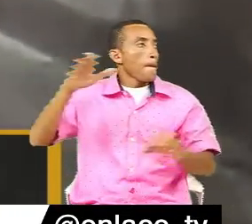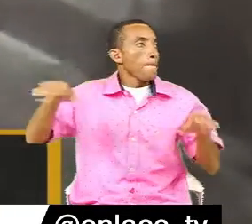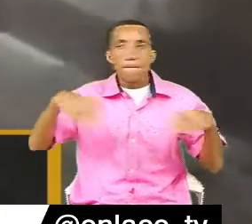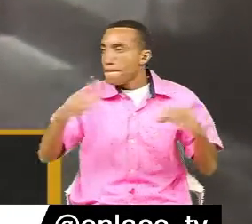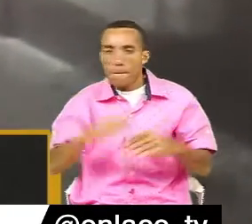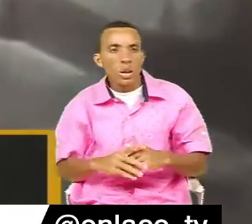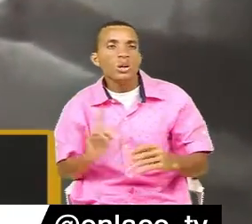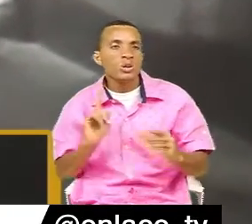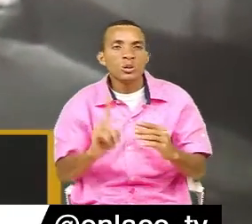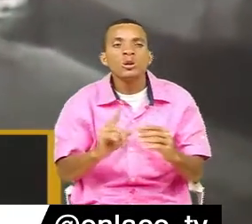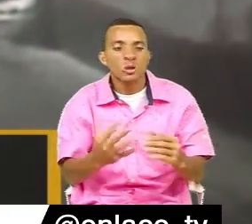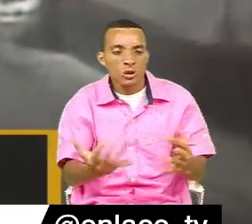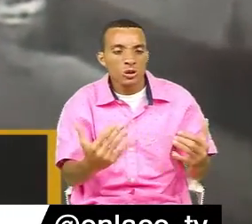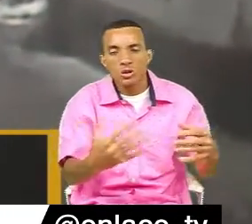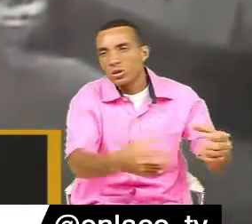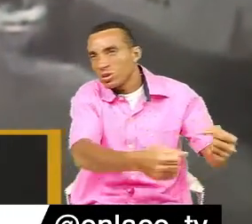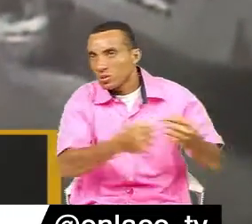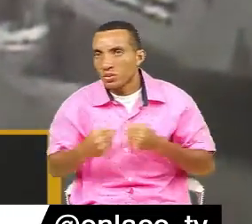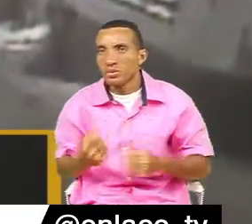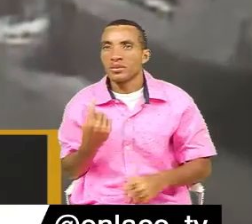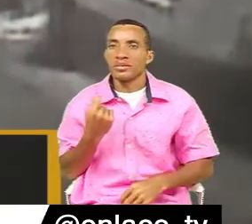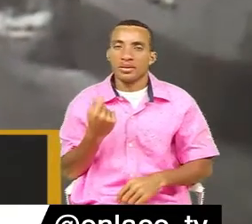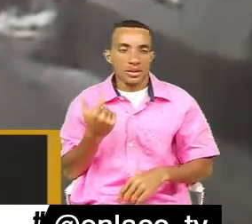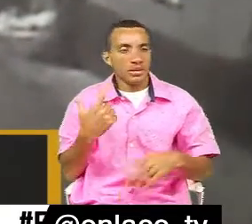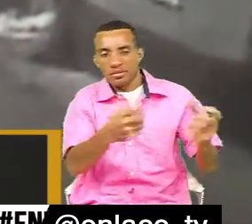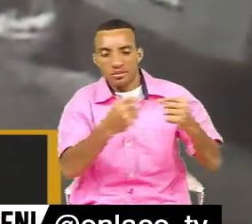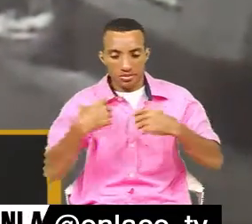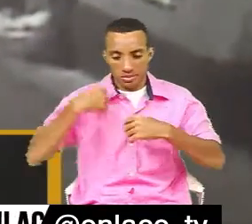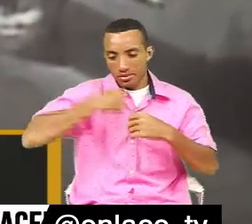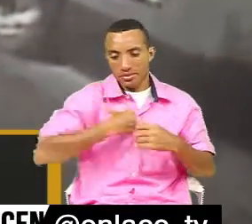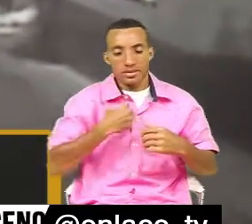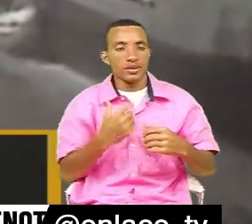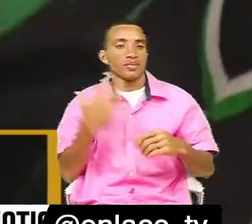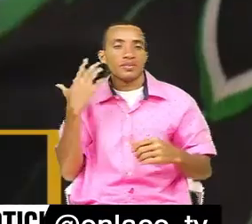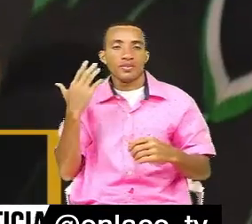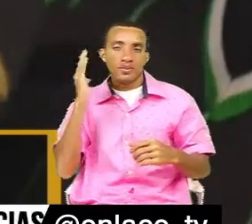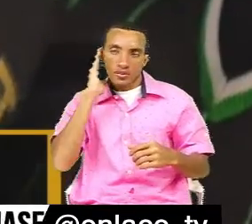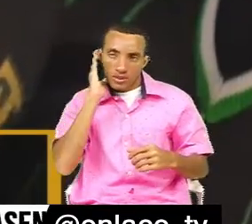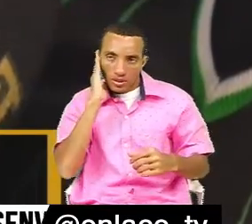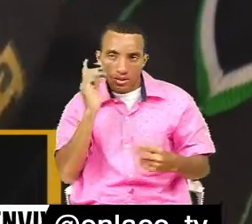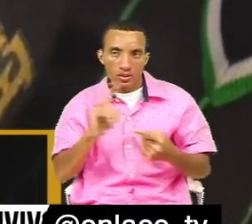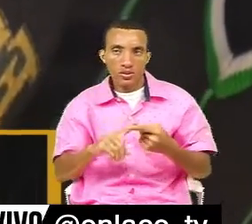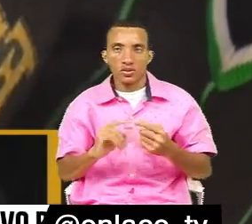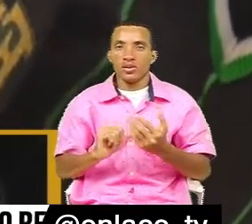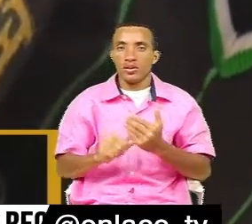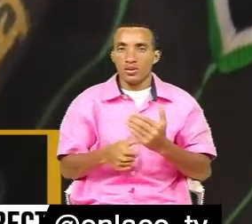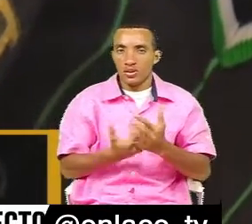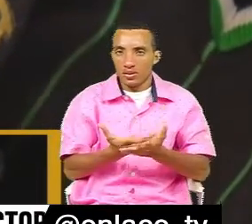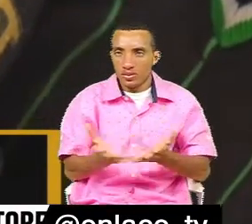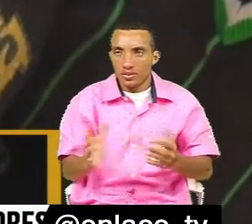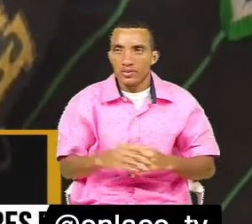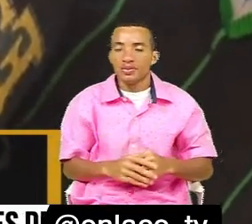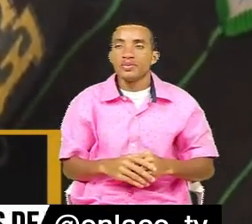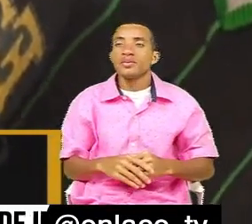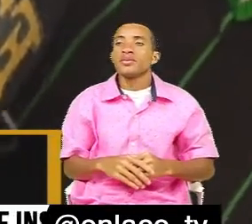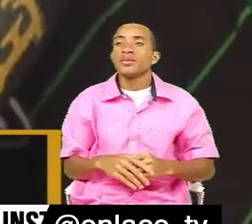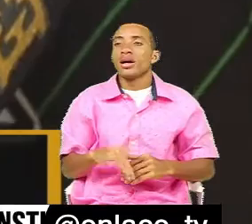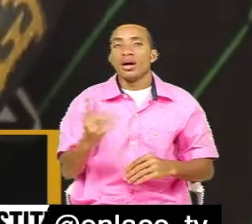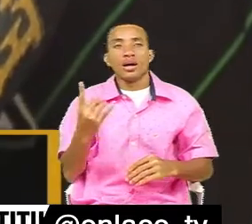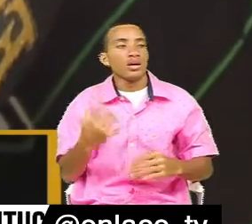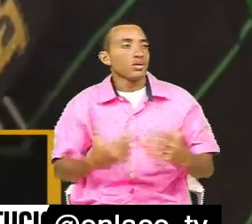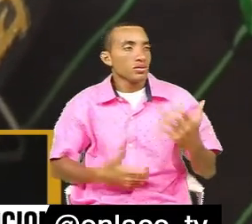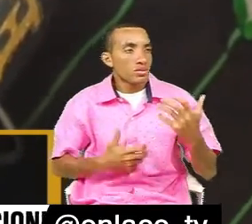hurto llevándosele el bolso donde tenía dinero en efectivo, celular y documentos. ¿Tenemos algún problema con algún bebé o vamos a salir o